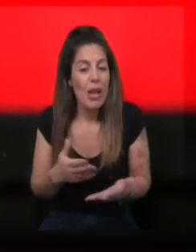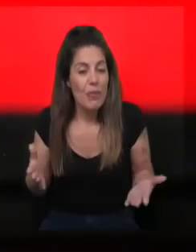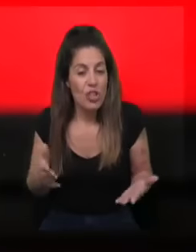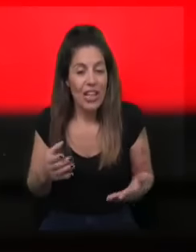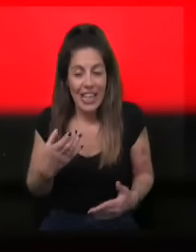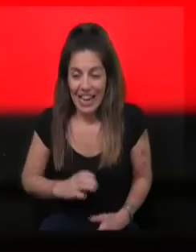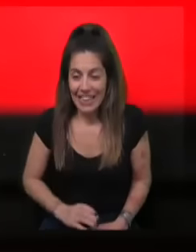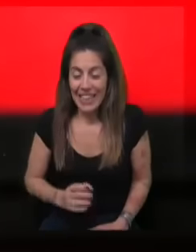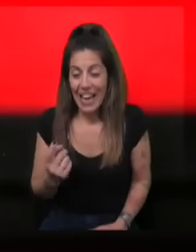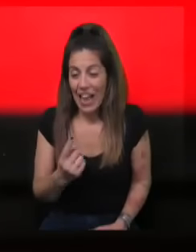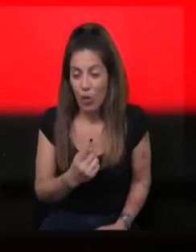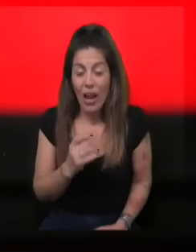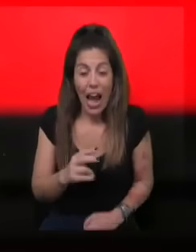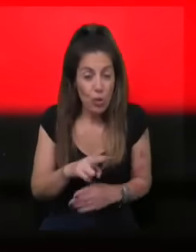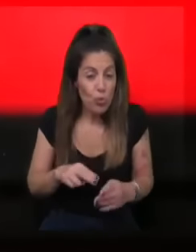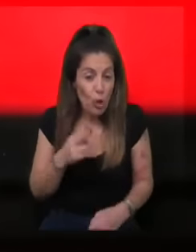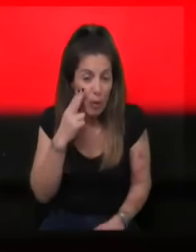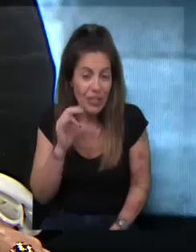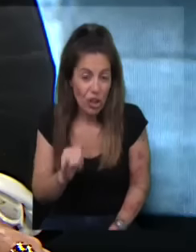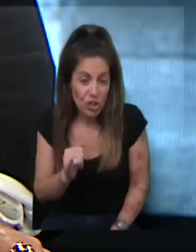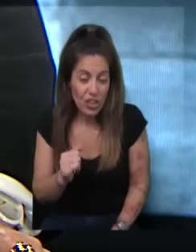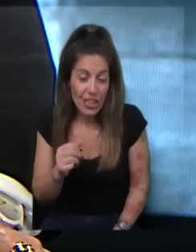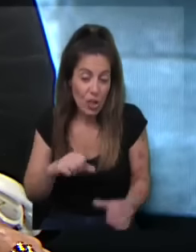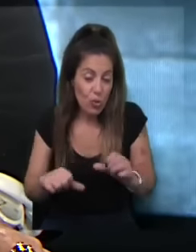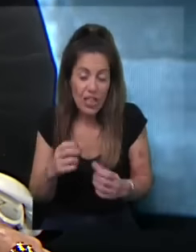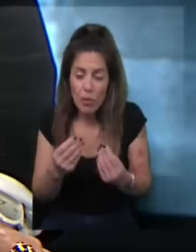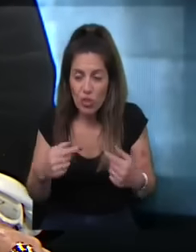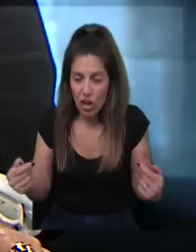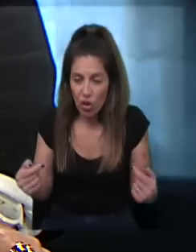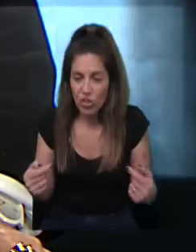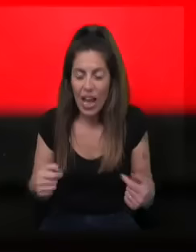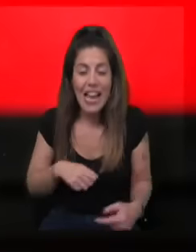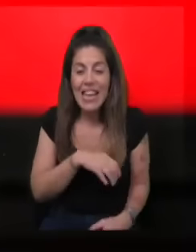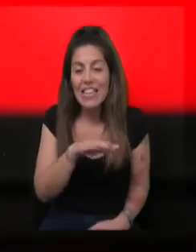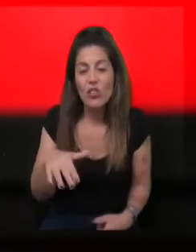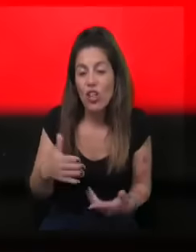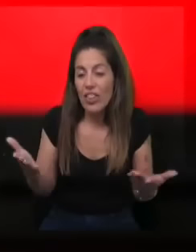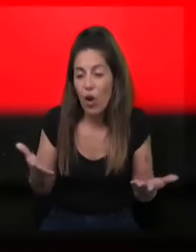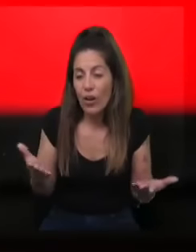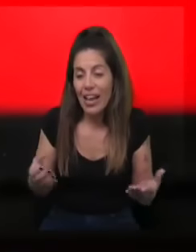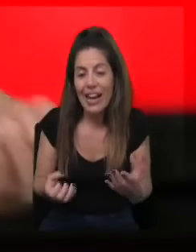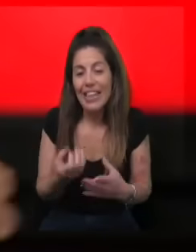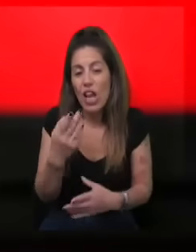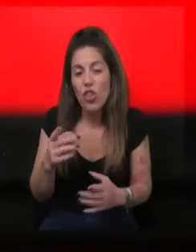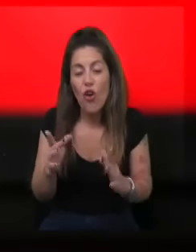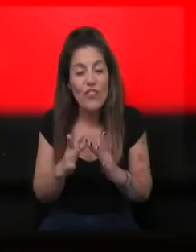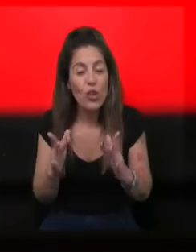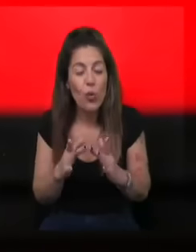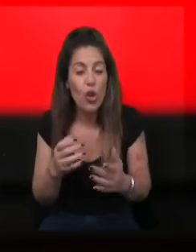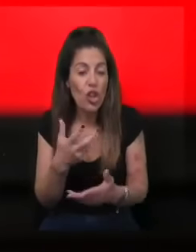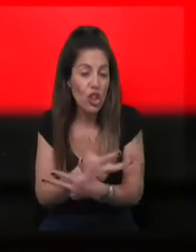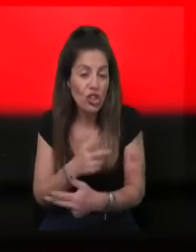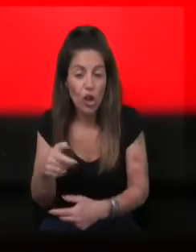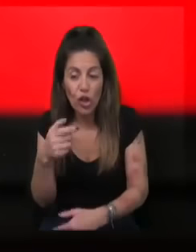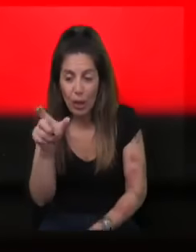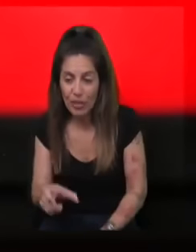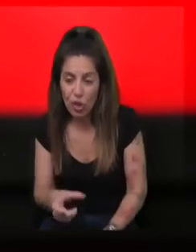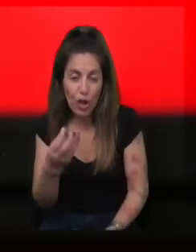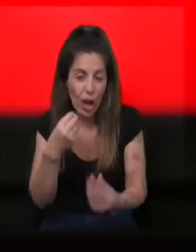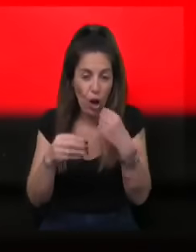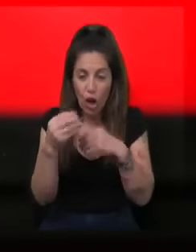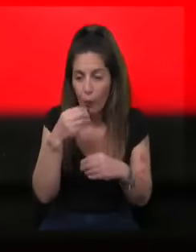hay usos problemáticos de sustancias sí de muchas más cosas porque la sociedad contemporánea generadora de vínculos tóxicos con otras personas con la comida